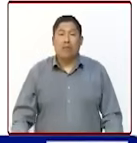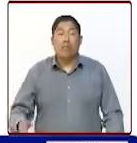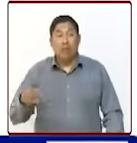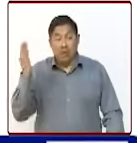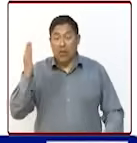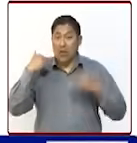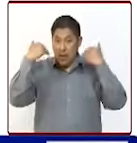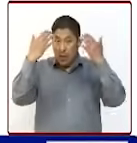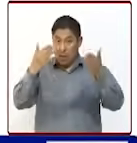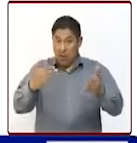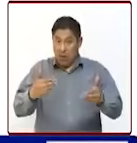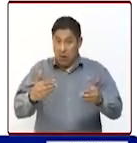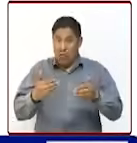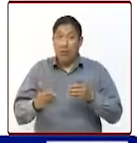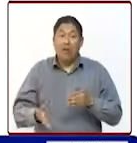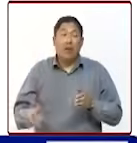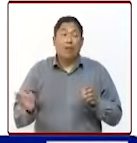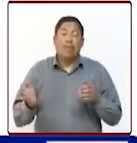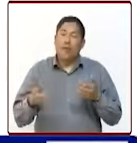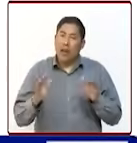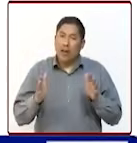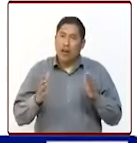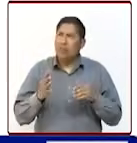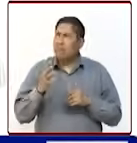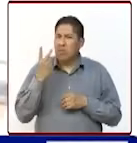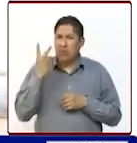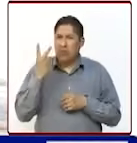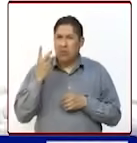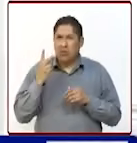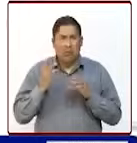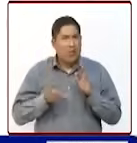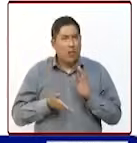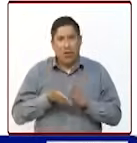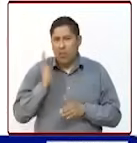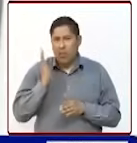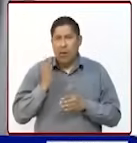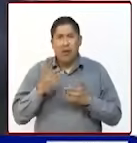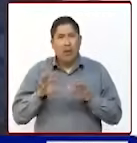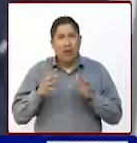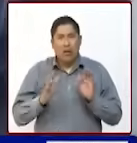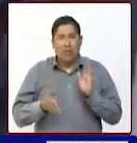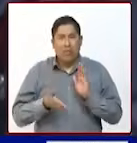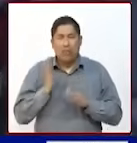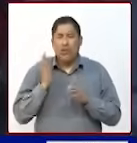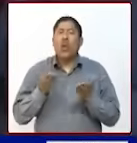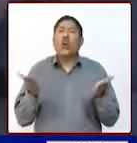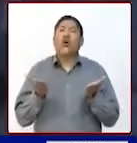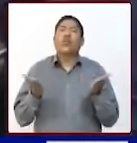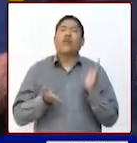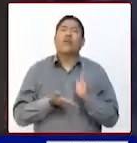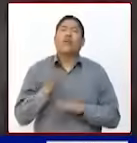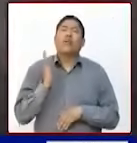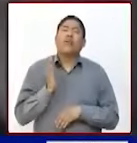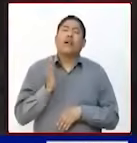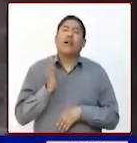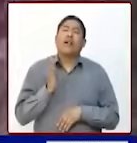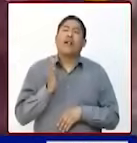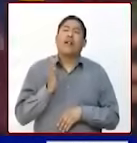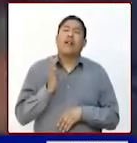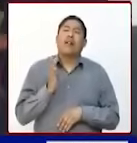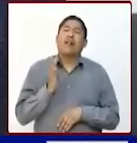Este minibús, por ejemplo, ya está casi lleno, faltarían unos dos pasajeros, pero ya van a partir. A ver, ¿hacia dónde nos estamos yendo,